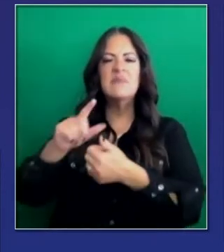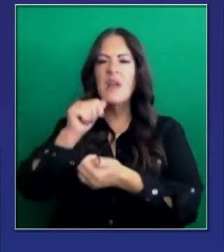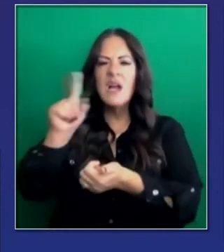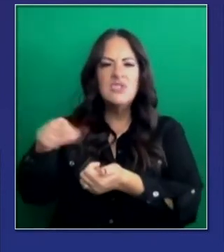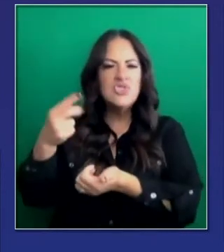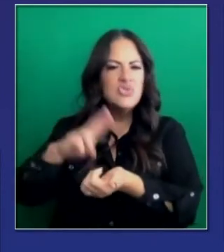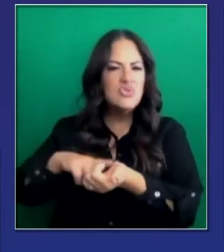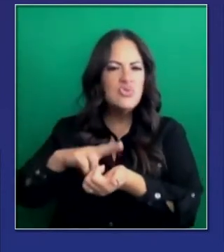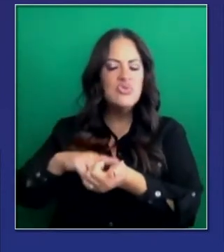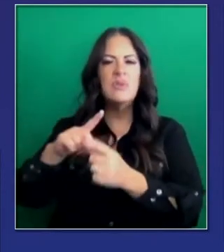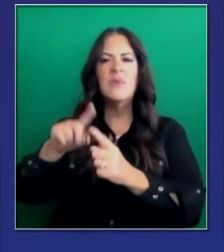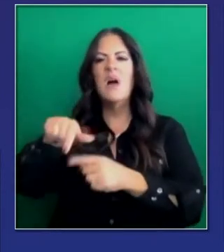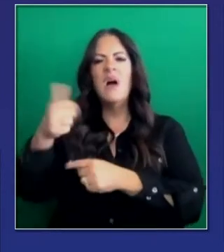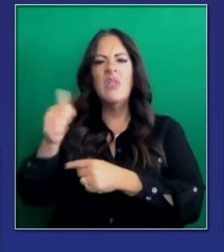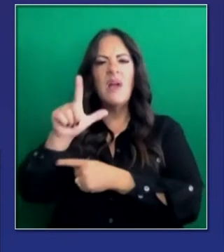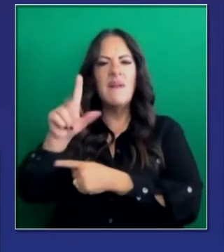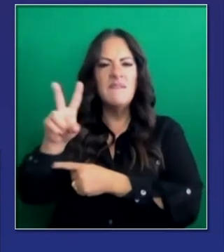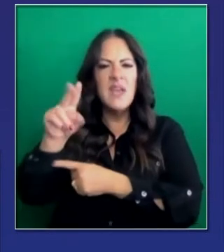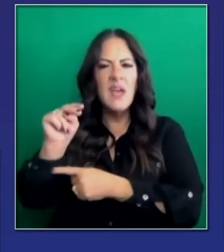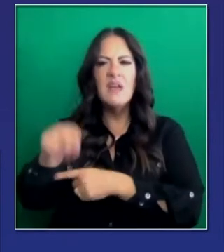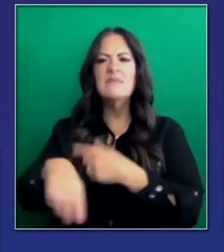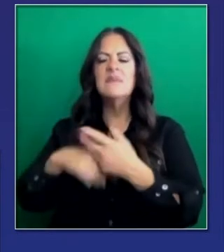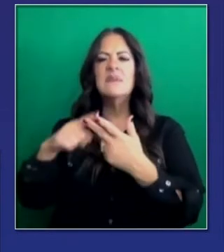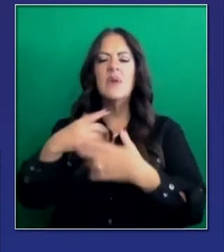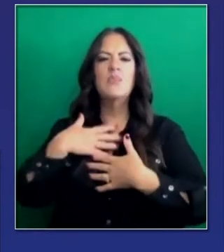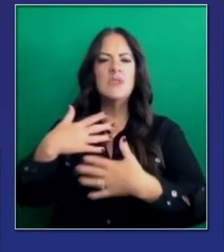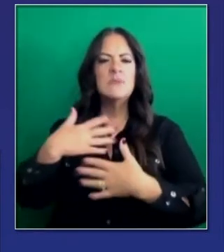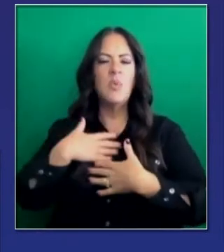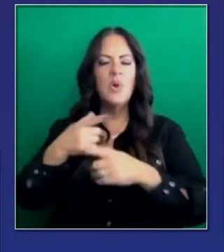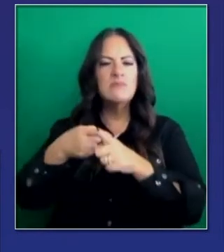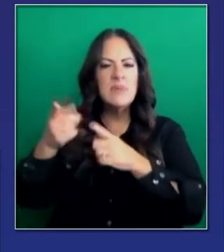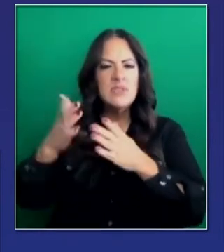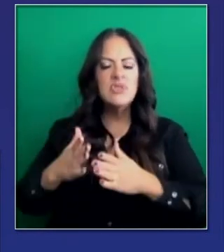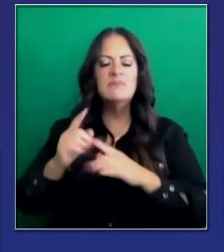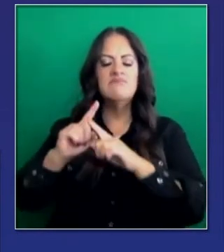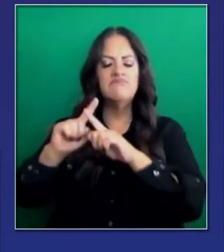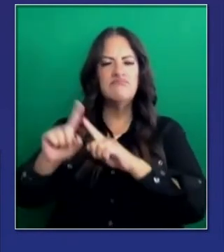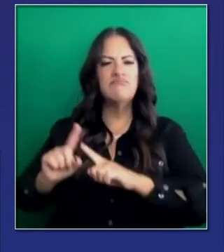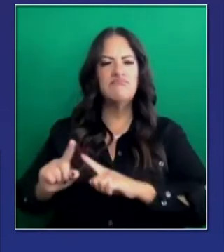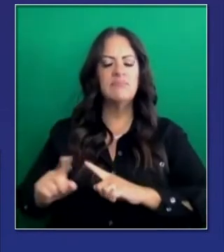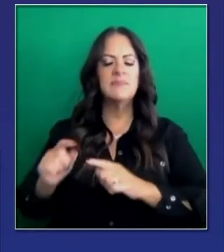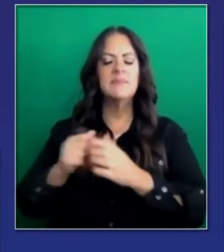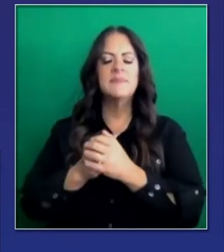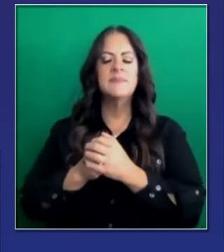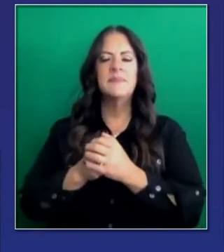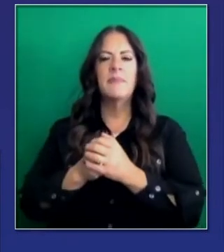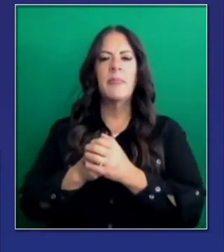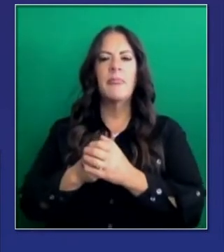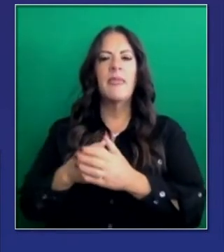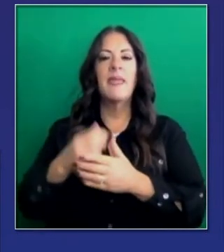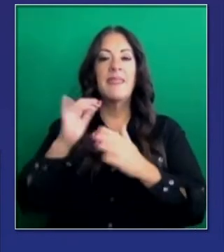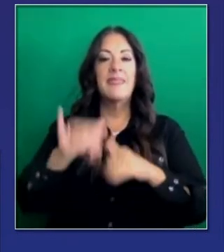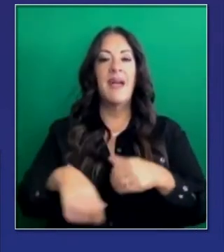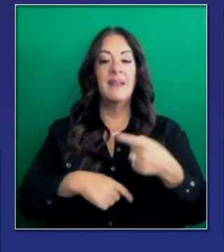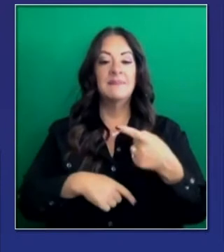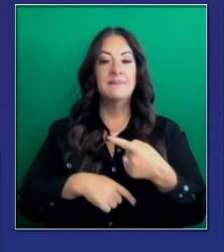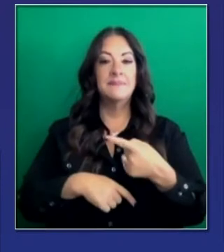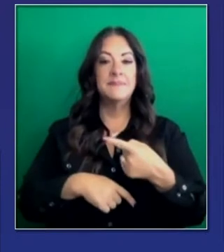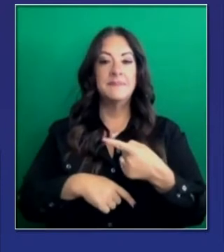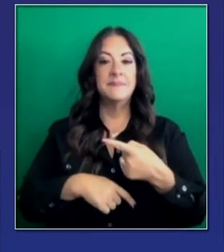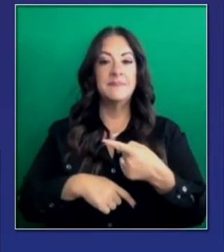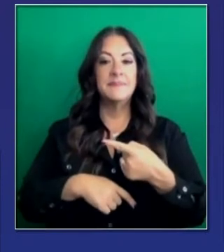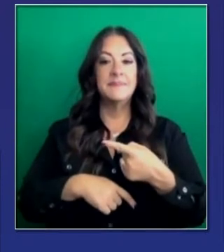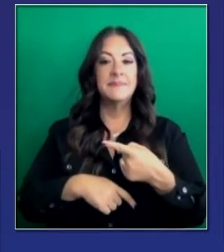aquí hay una reseña en cuanto a los puntos de cuidado alterno 117 que son activas en